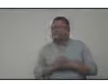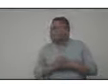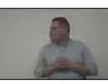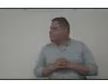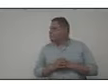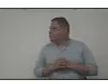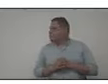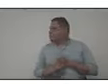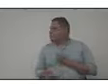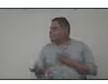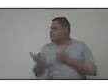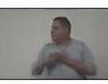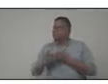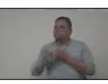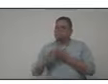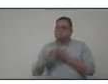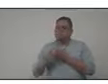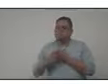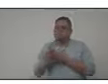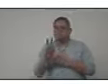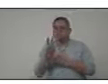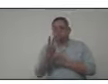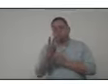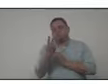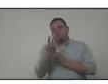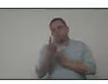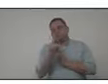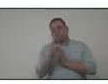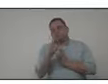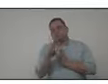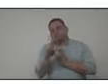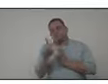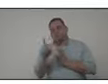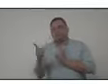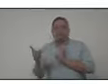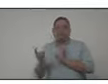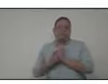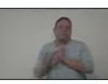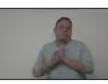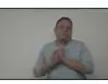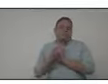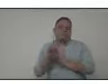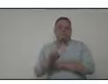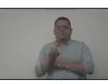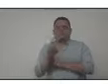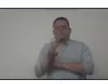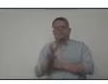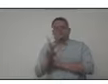consulta externa pasamos del 2021 de tener